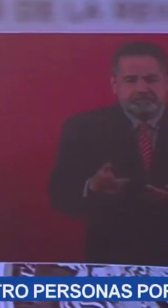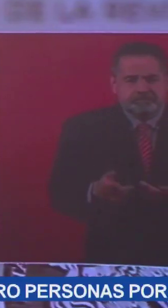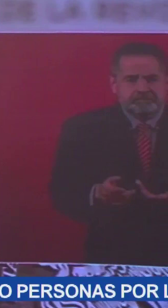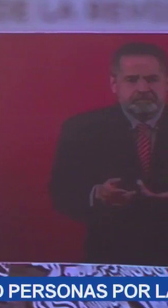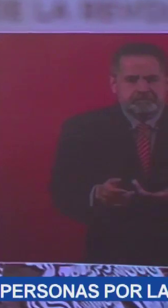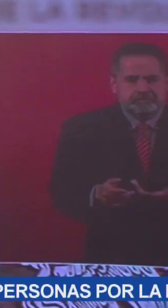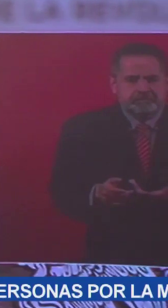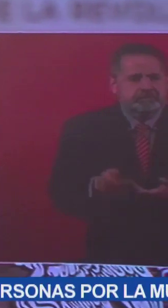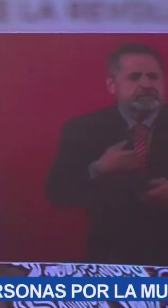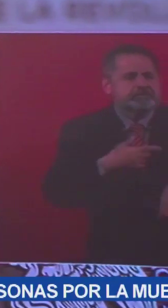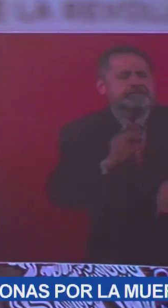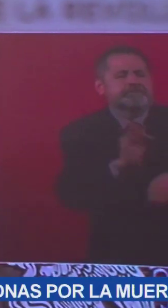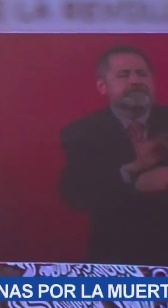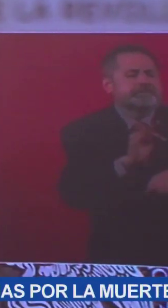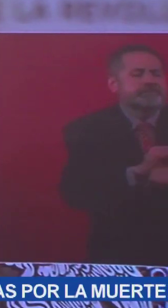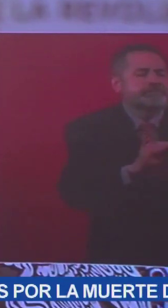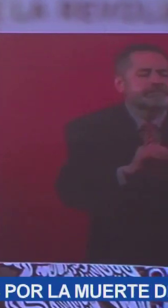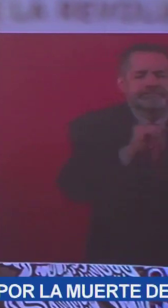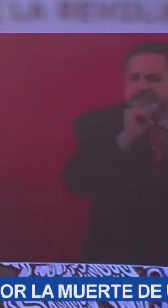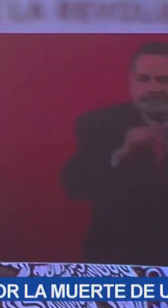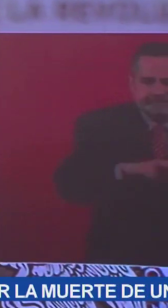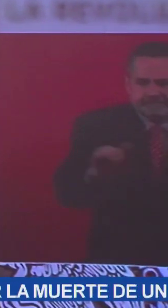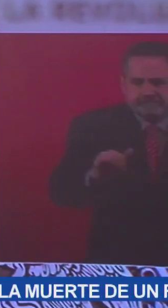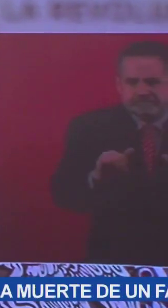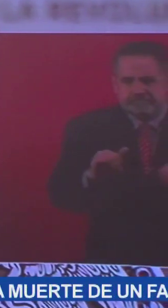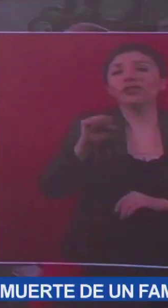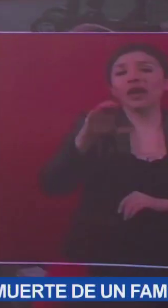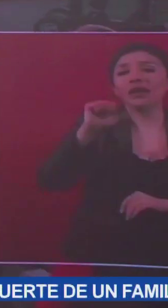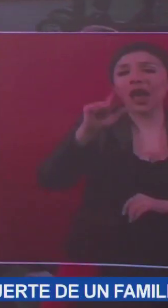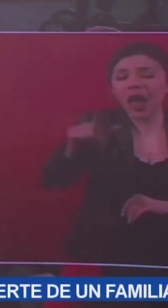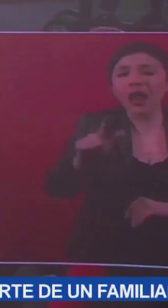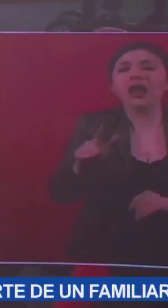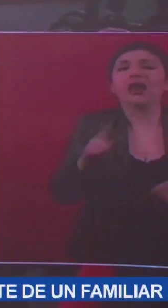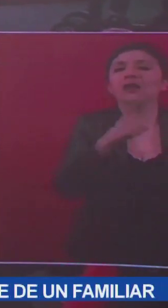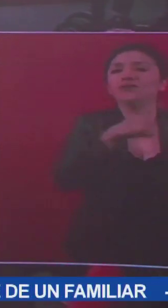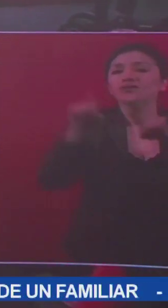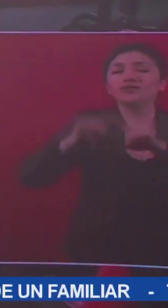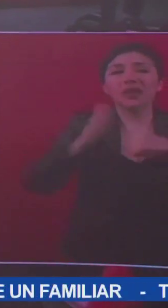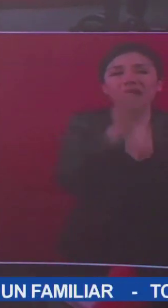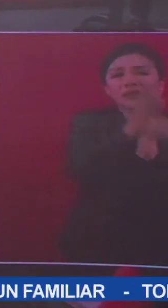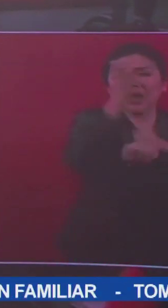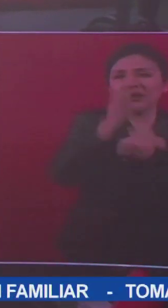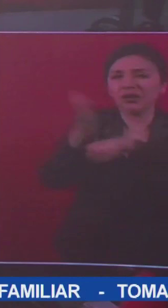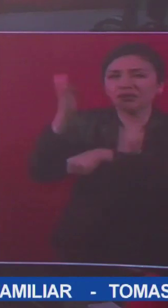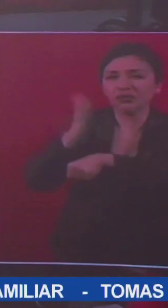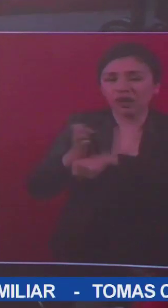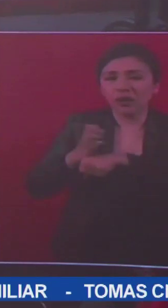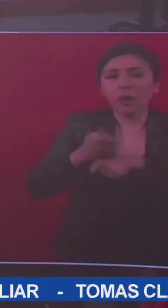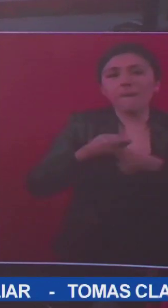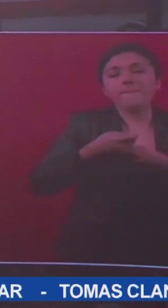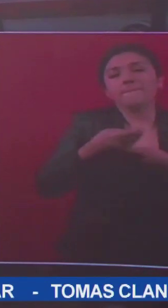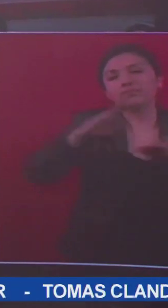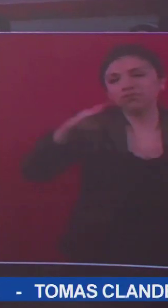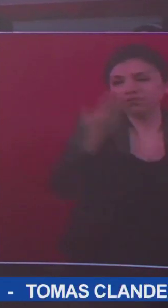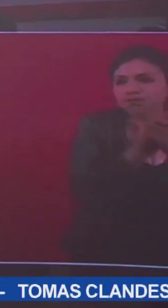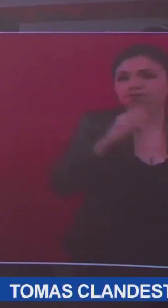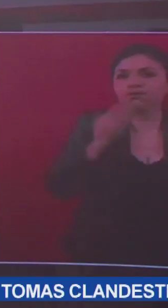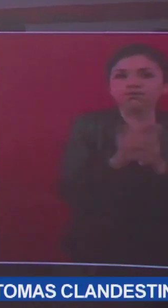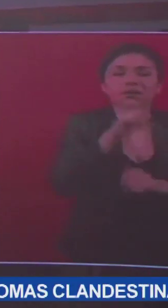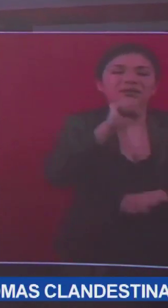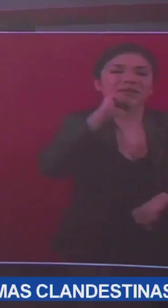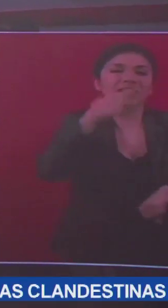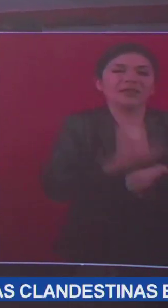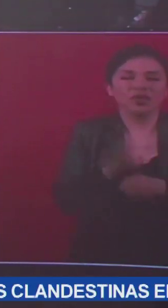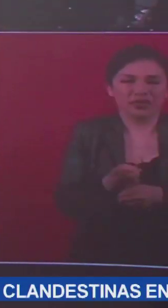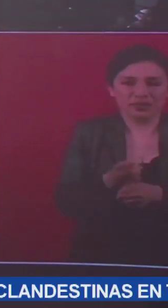en el Estado de México y que se expresa también en Jalisco y en otros puntos del país no puede imponernos la agenda de todos los días no